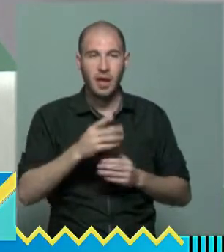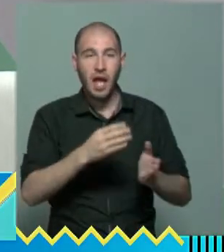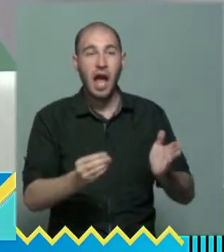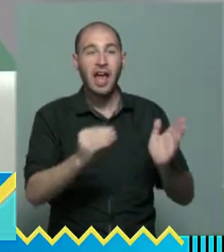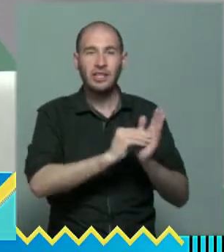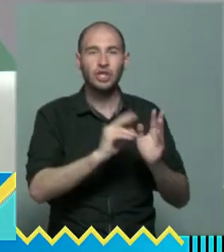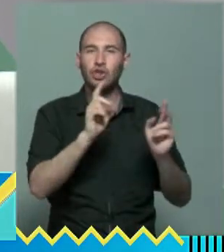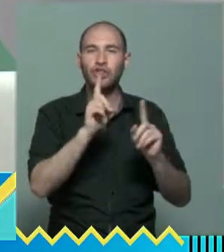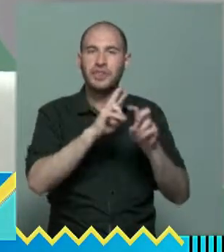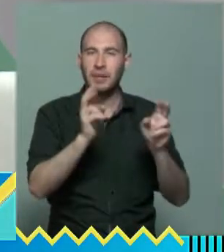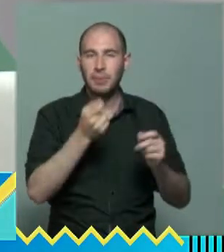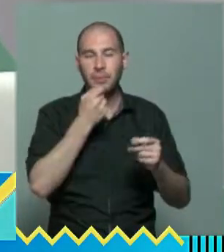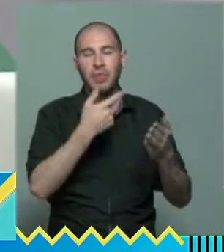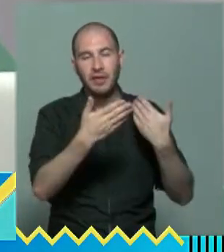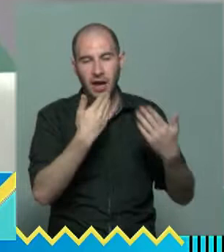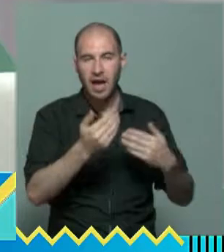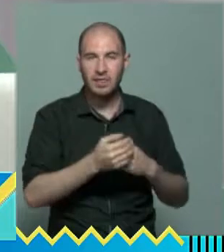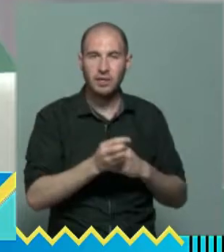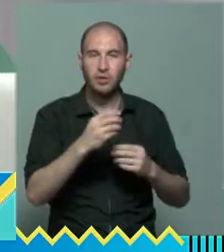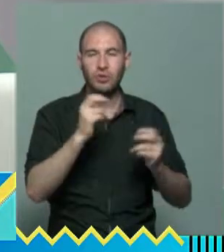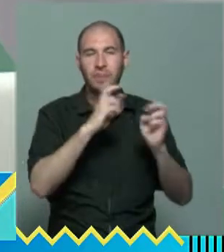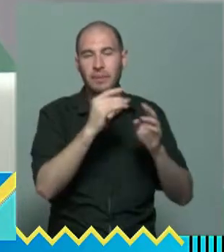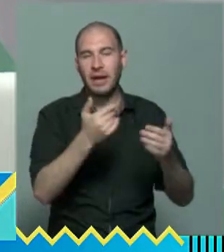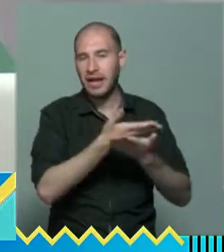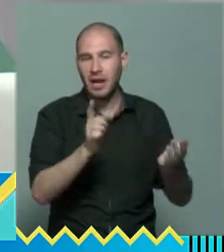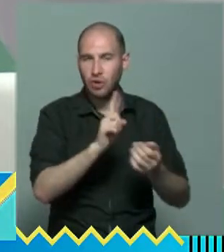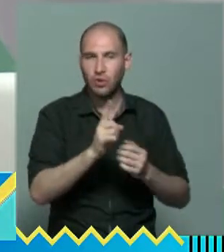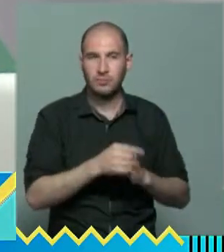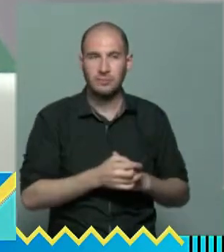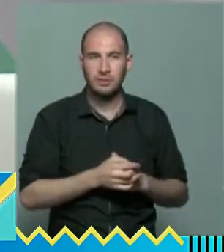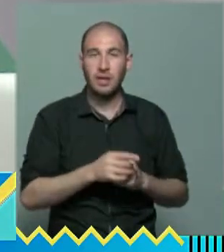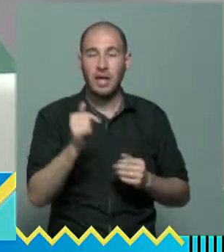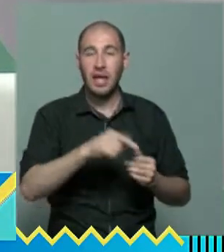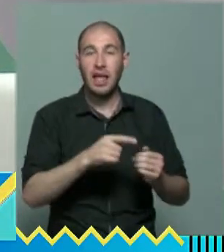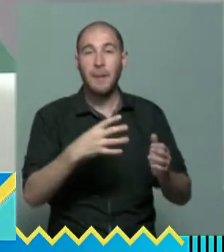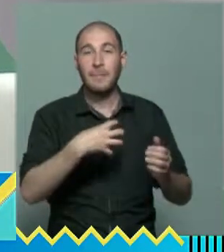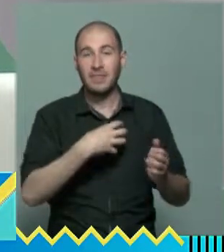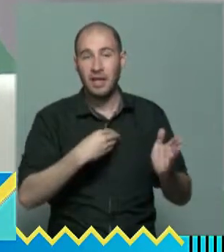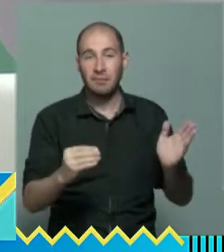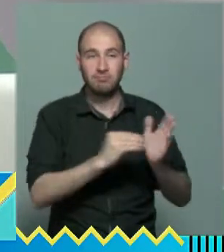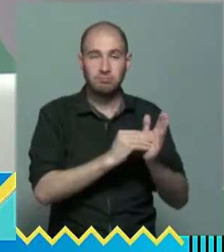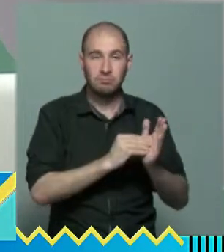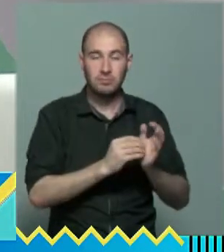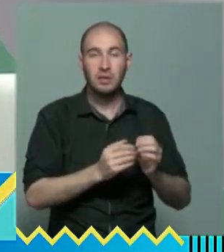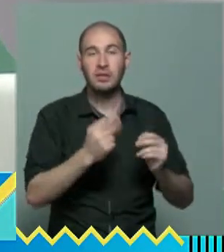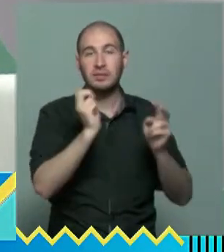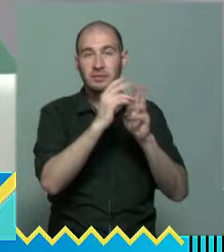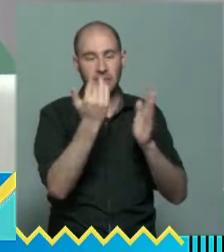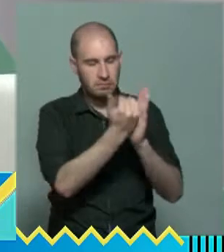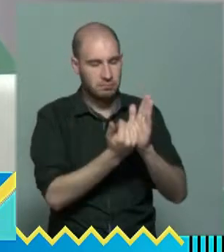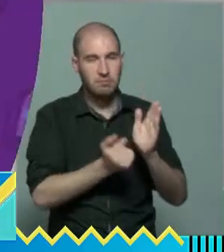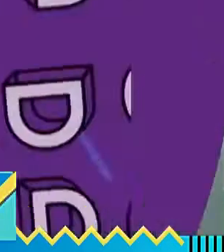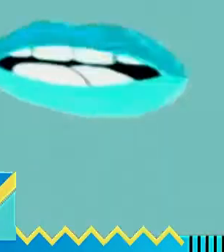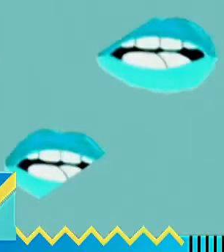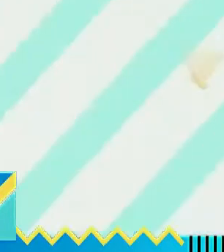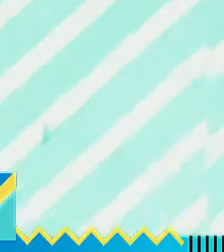ya no como un tema a tratar o un contenido transversal, sino que directamente como una asignatura y con contenido sistémico. O